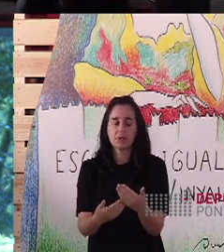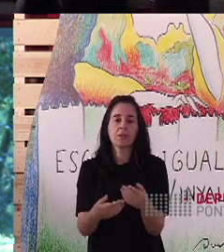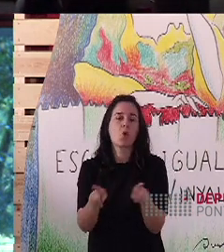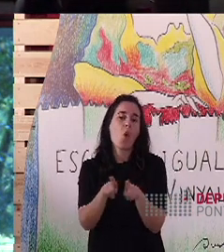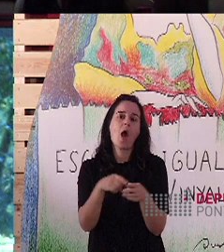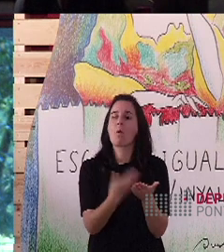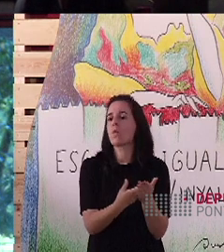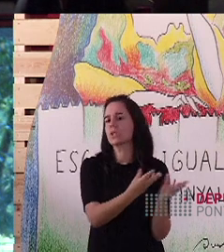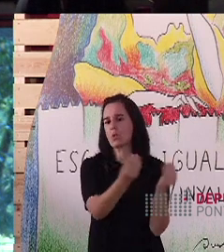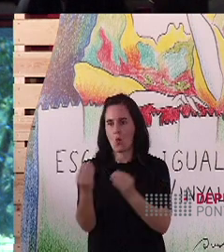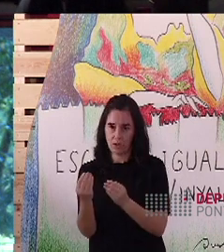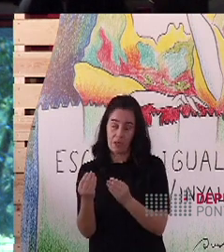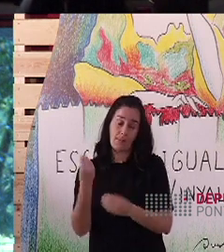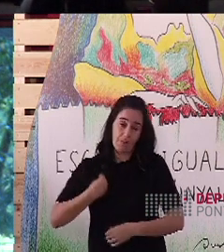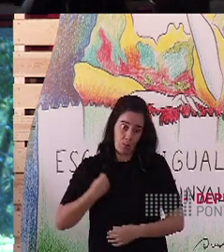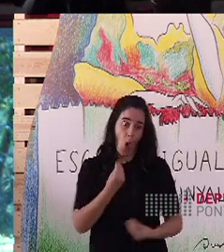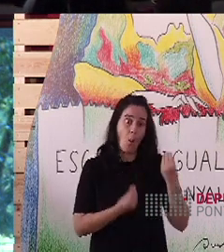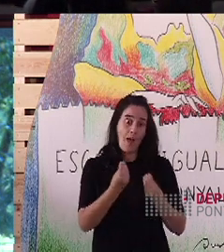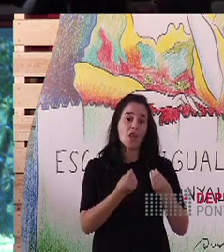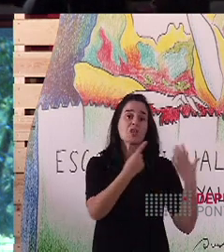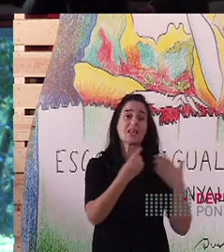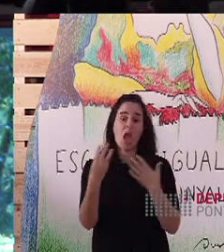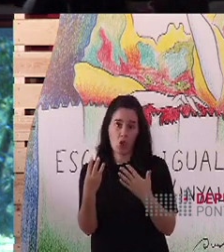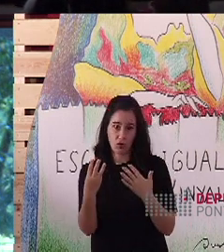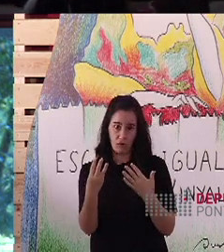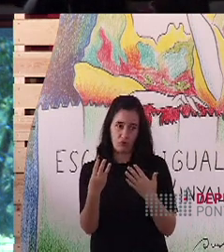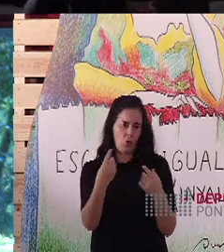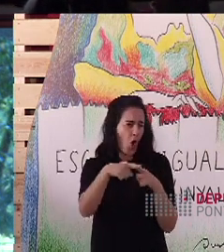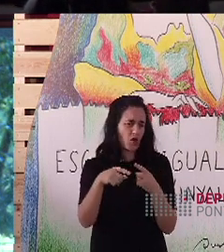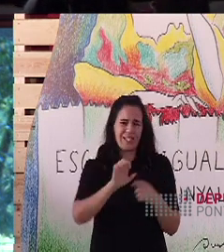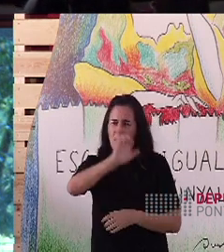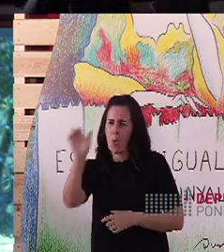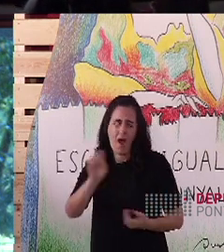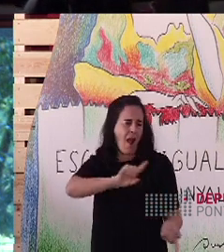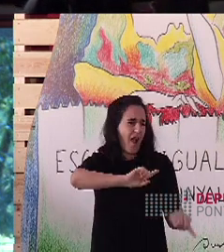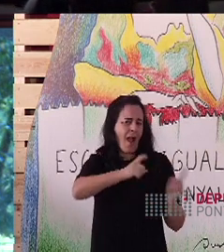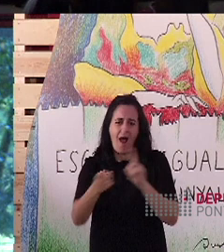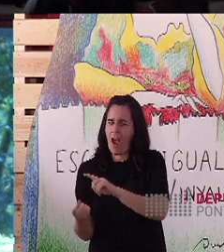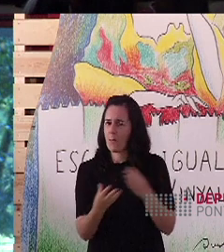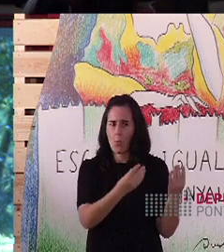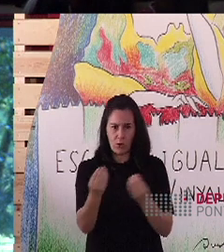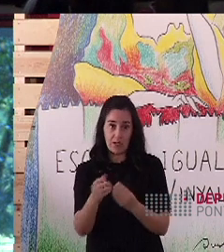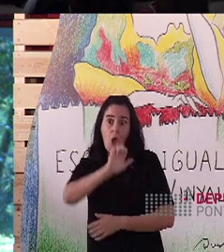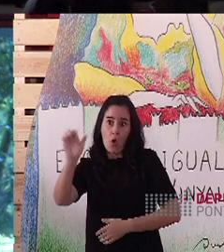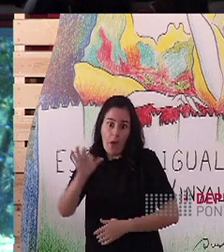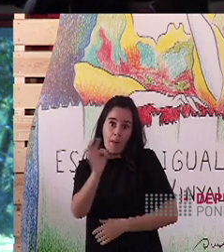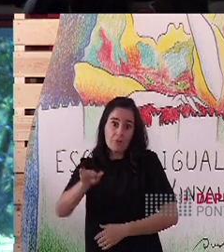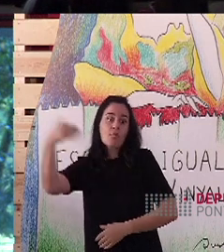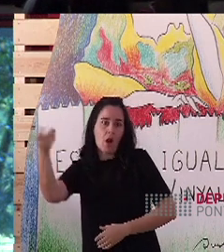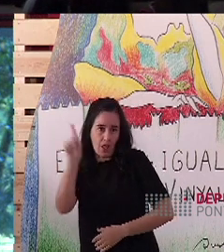muchas propuestas de mayo del 68, que desde luego cambiaron muchas cosas en Europa, y no solamente en Europa,